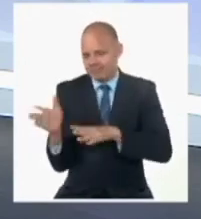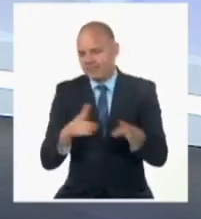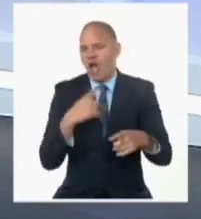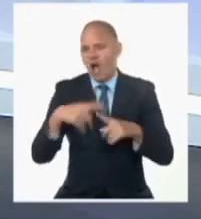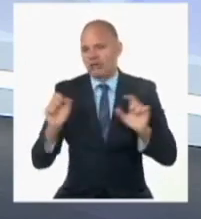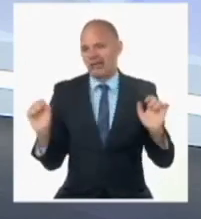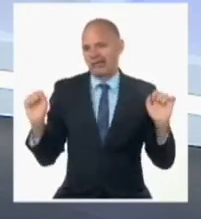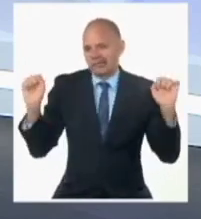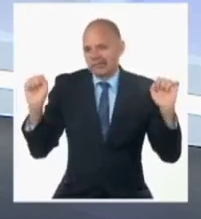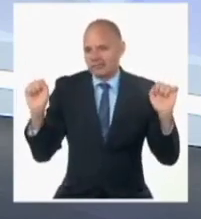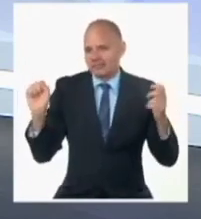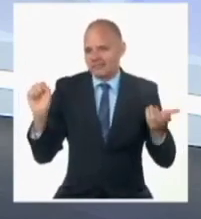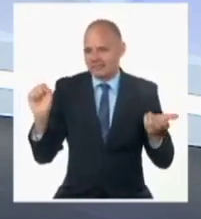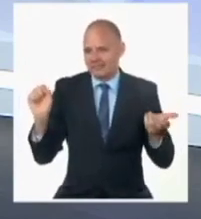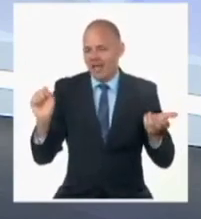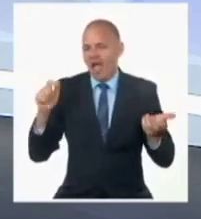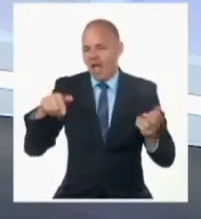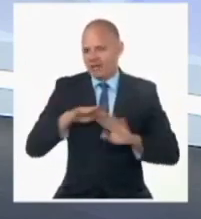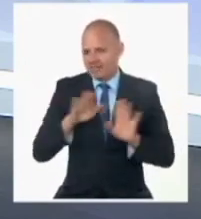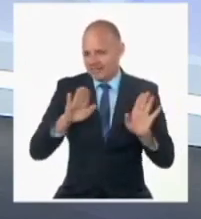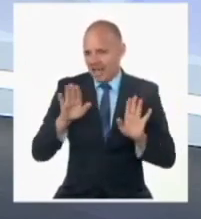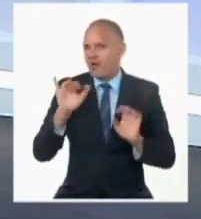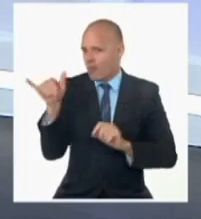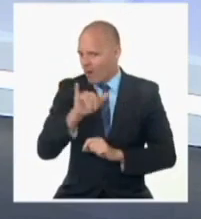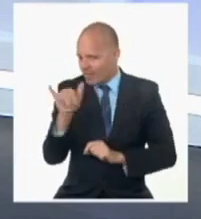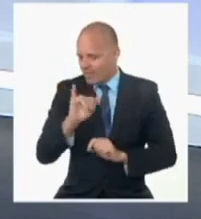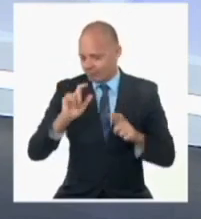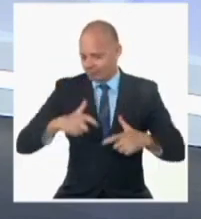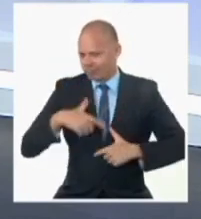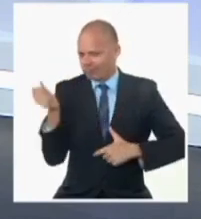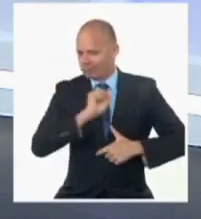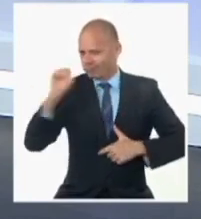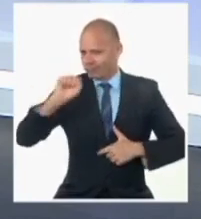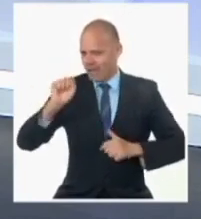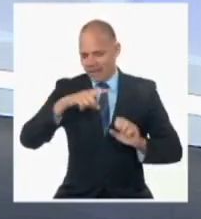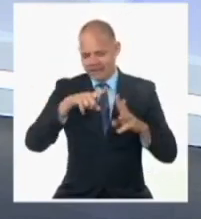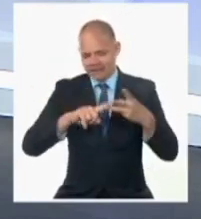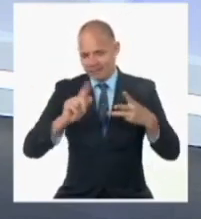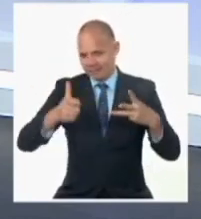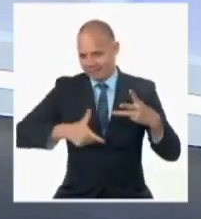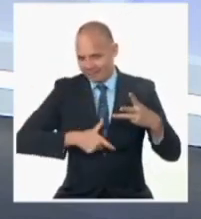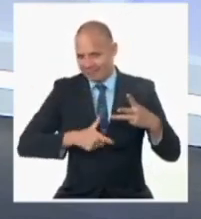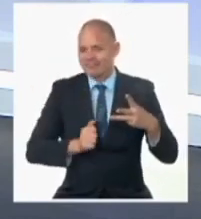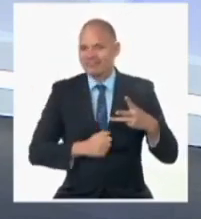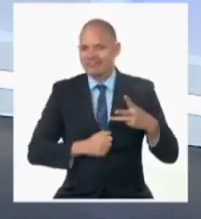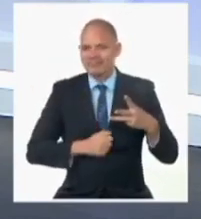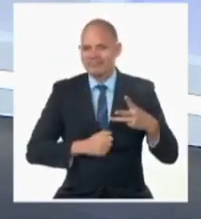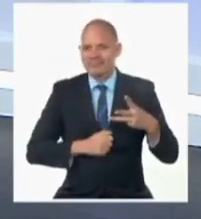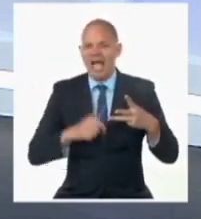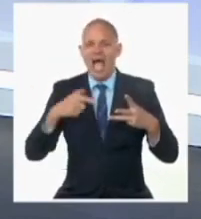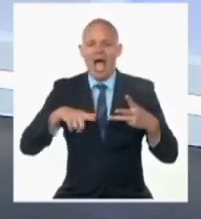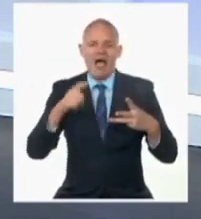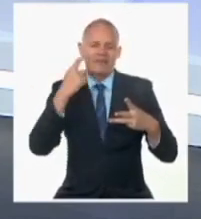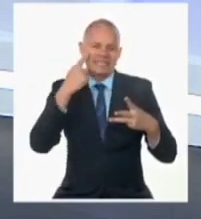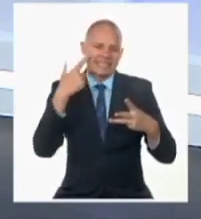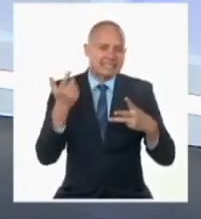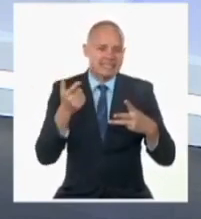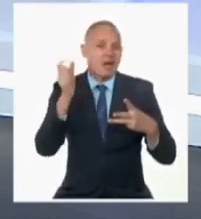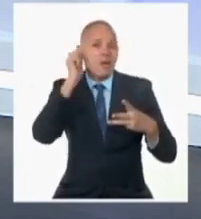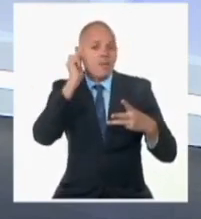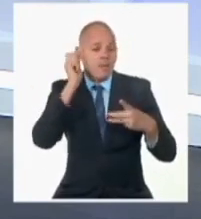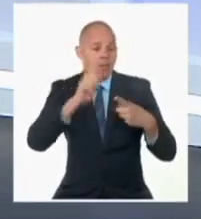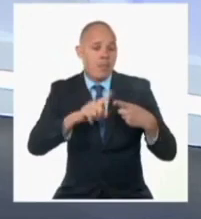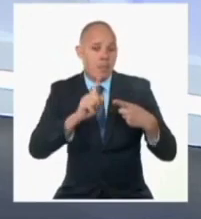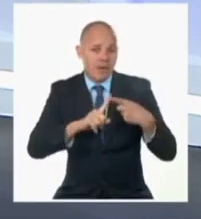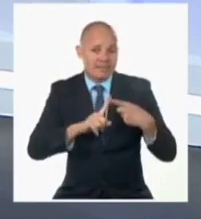de pesas hoy Cuba obtuvo 3 medallas. La cubana de nuestro país, por supuesto, la cubana Yeniuska